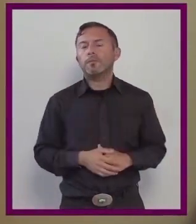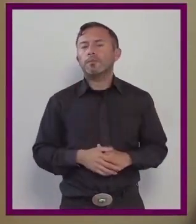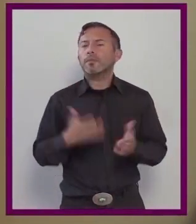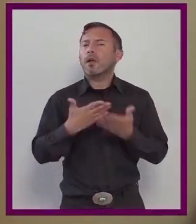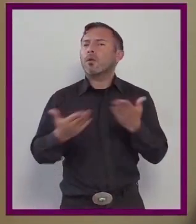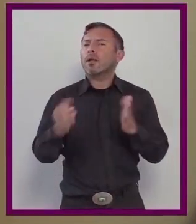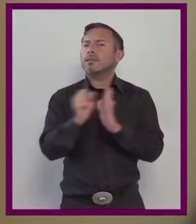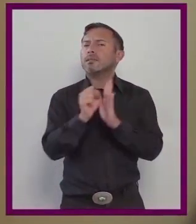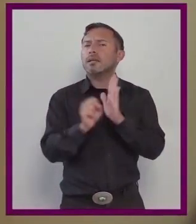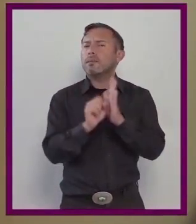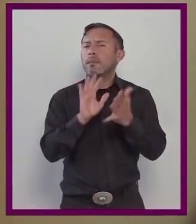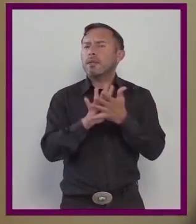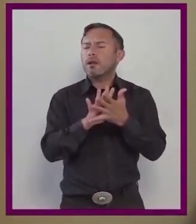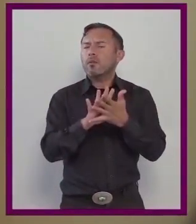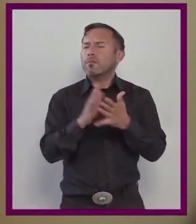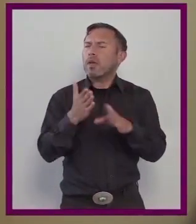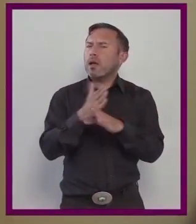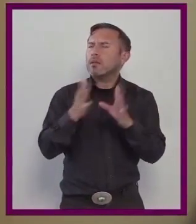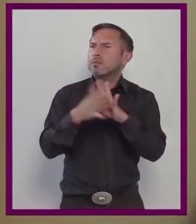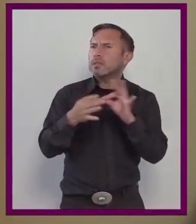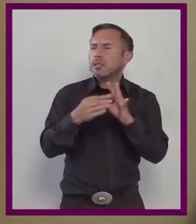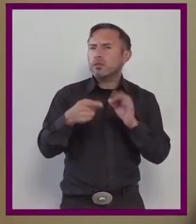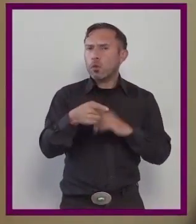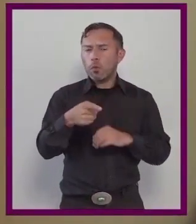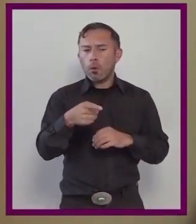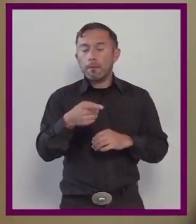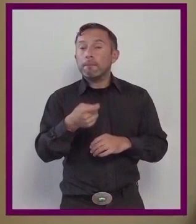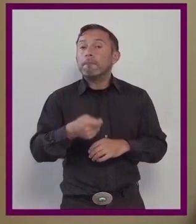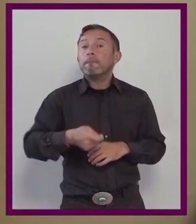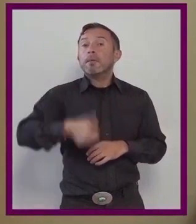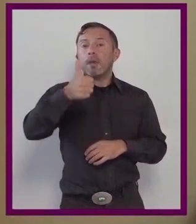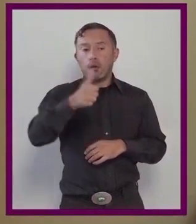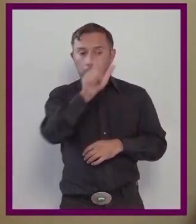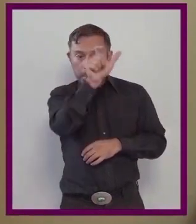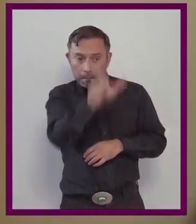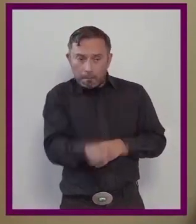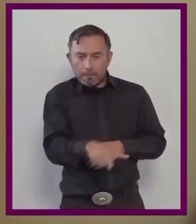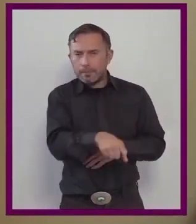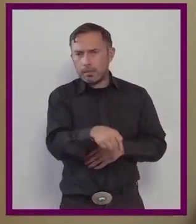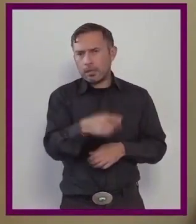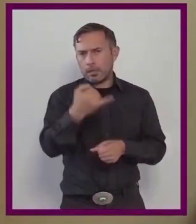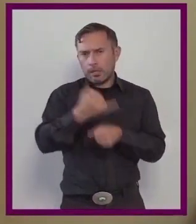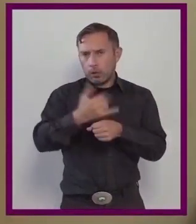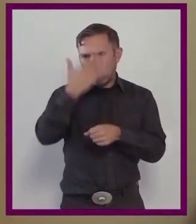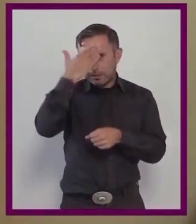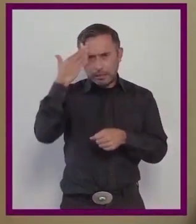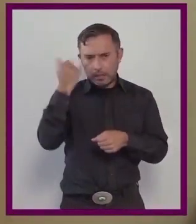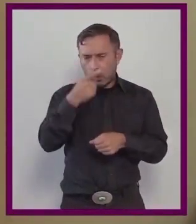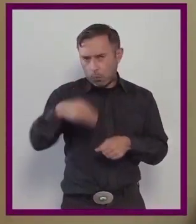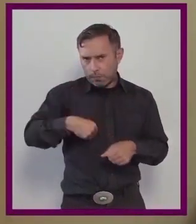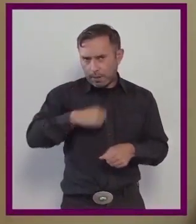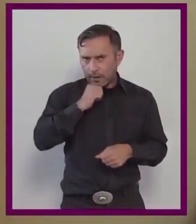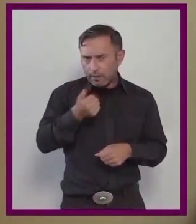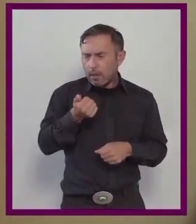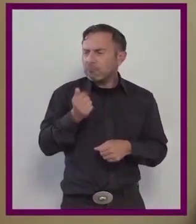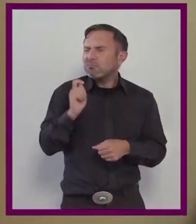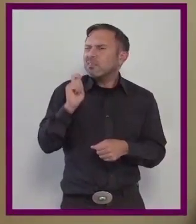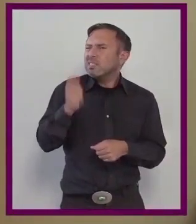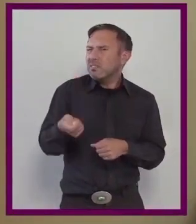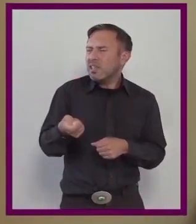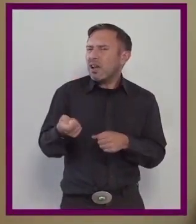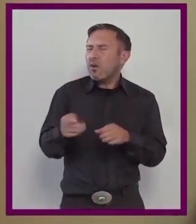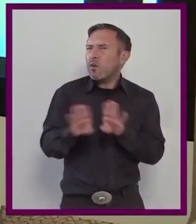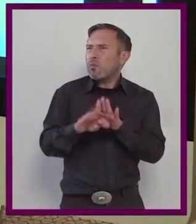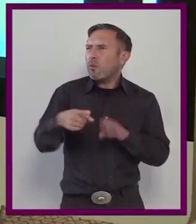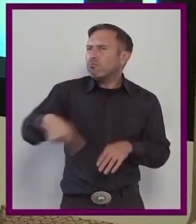diferentes sistemas penales, explíquenos qué es la presunción de inocencia y cómo se entiende o